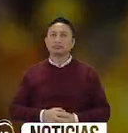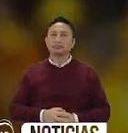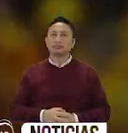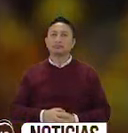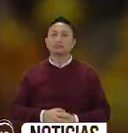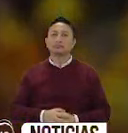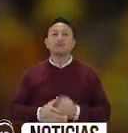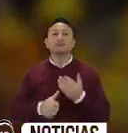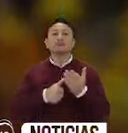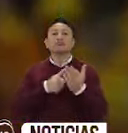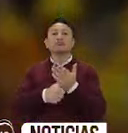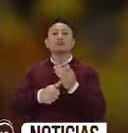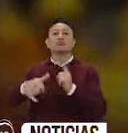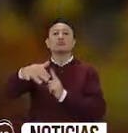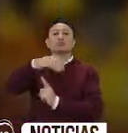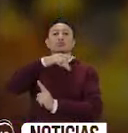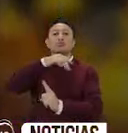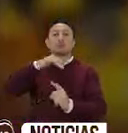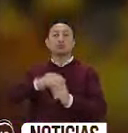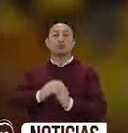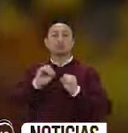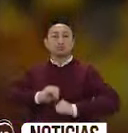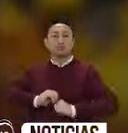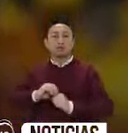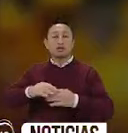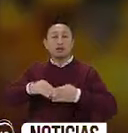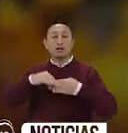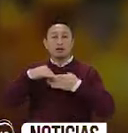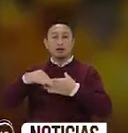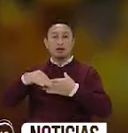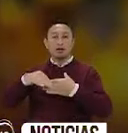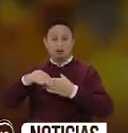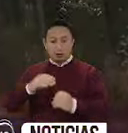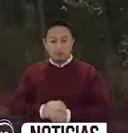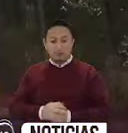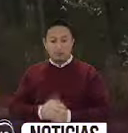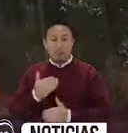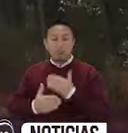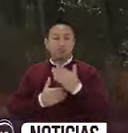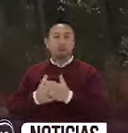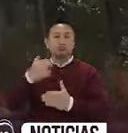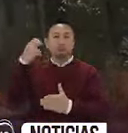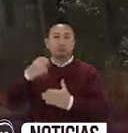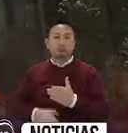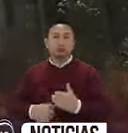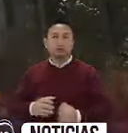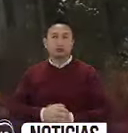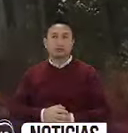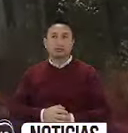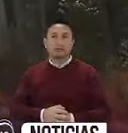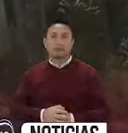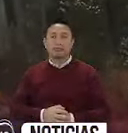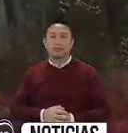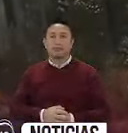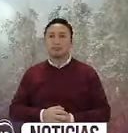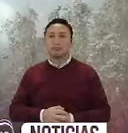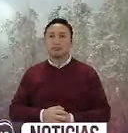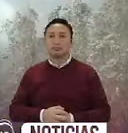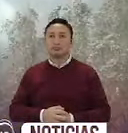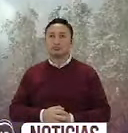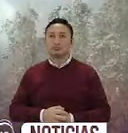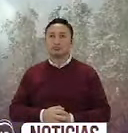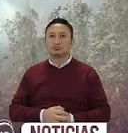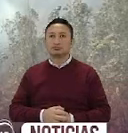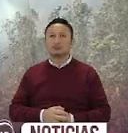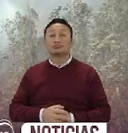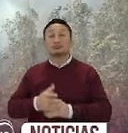El Ministerio de Ambiente se encuentra socializando una guía legal que incluye procesos sancionatorios referentes a incendios forestales. Desde esta